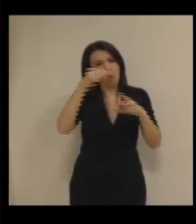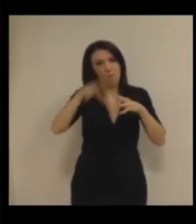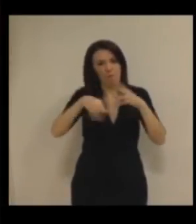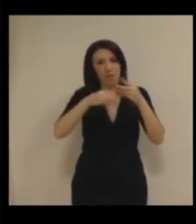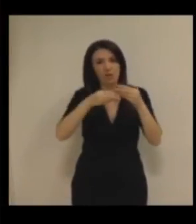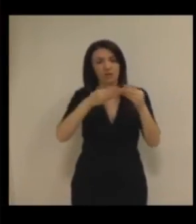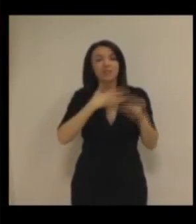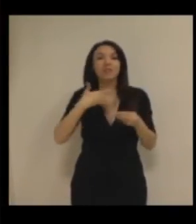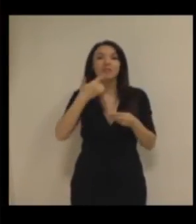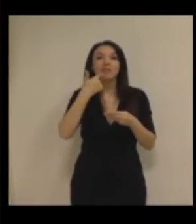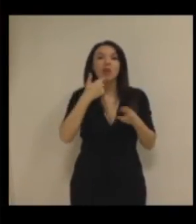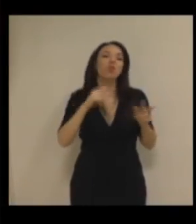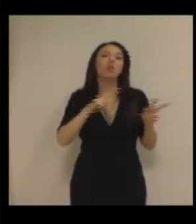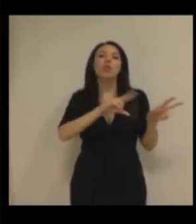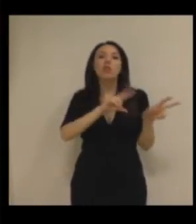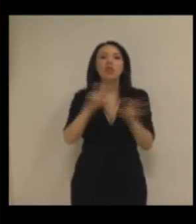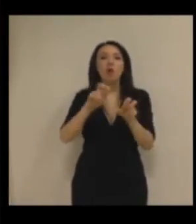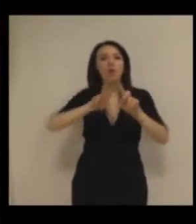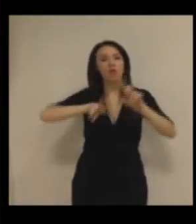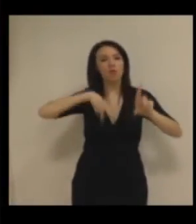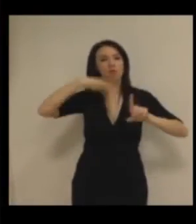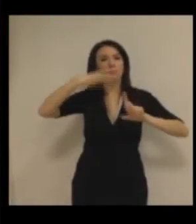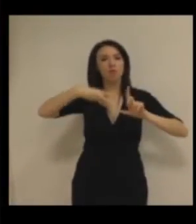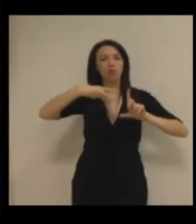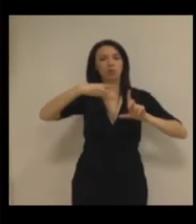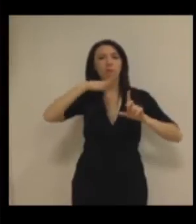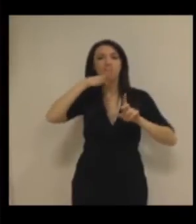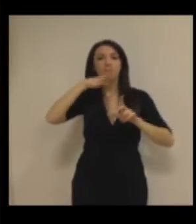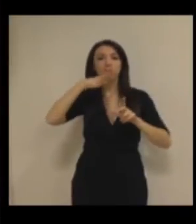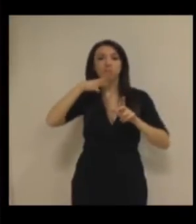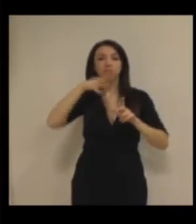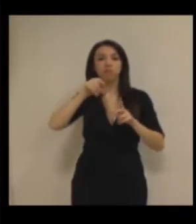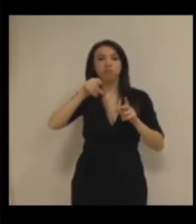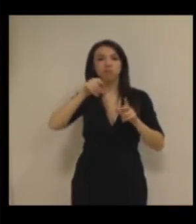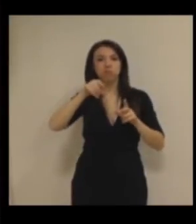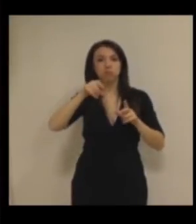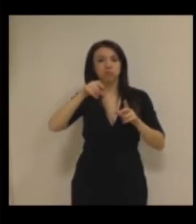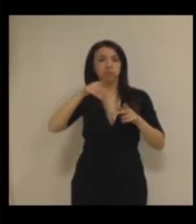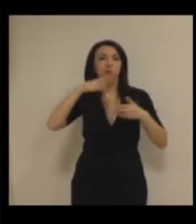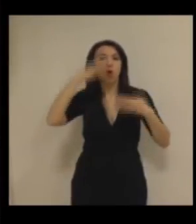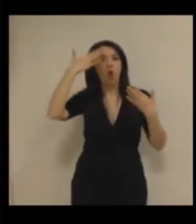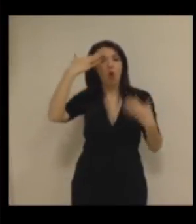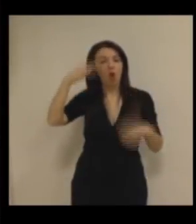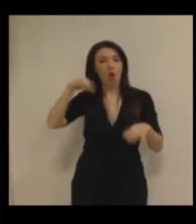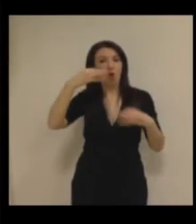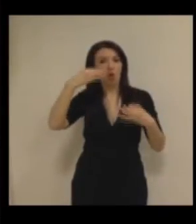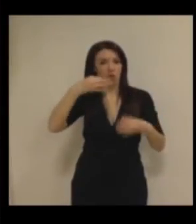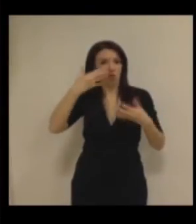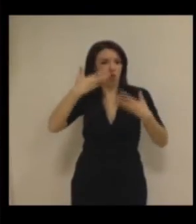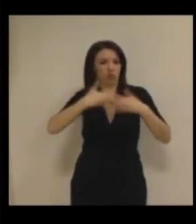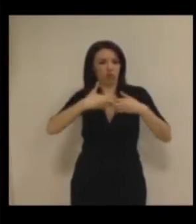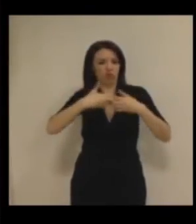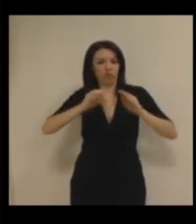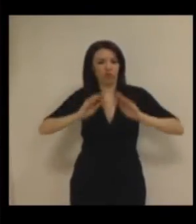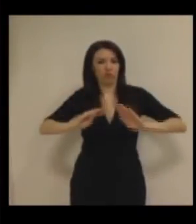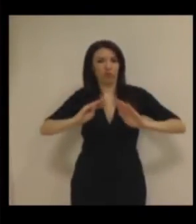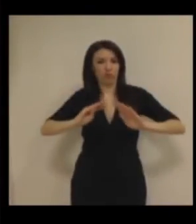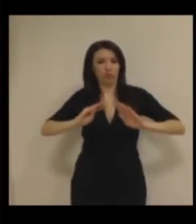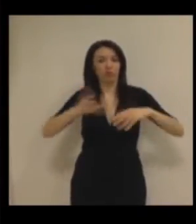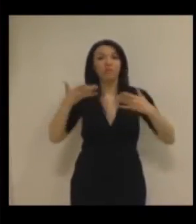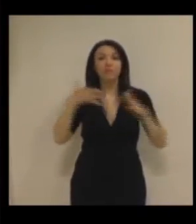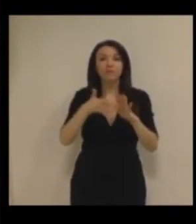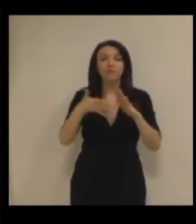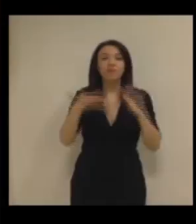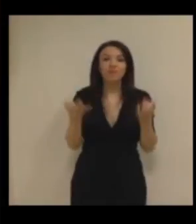la innovación en el portal viene aplicada más bien en la lógica de su funcionamiento. Es